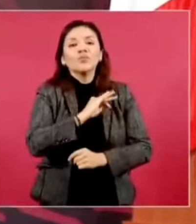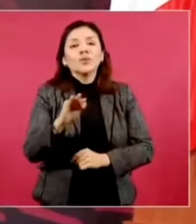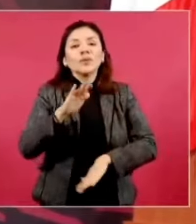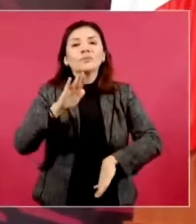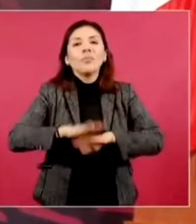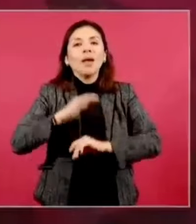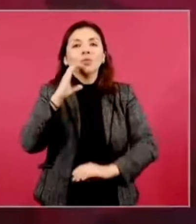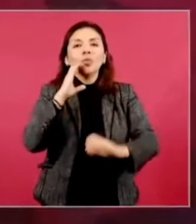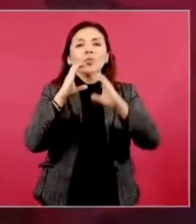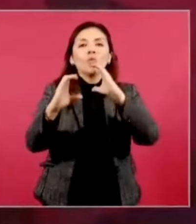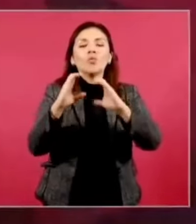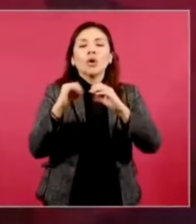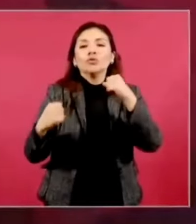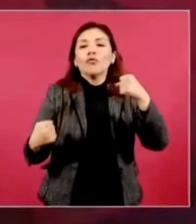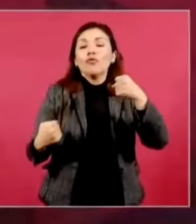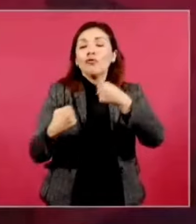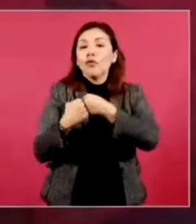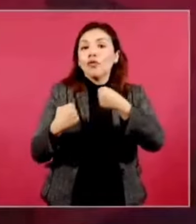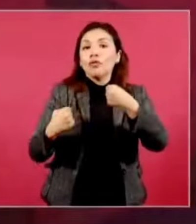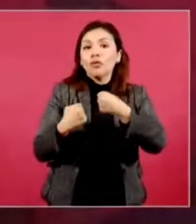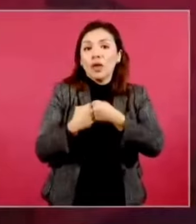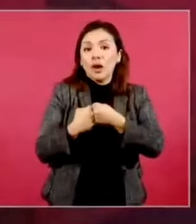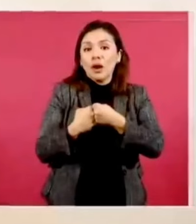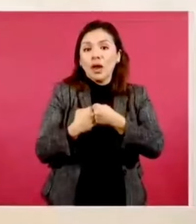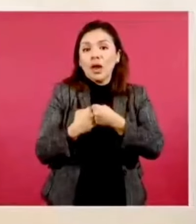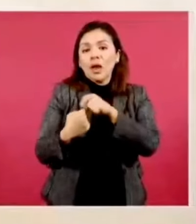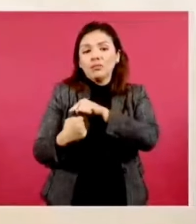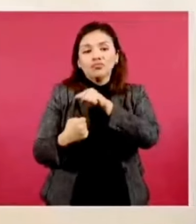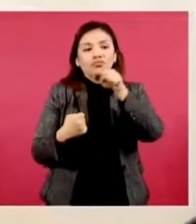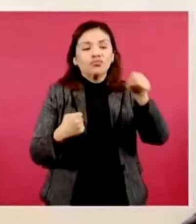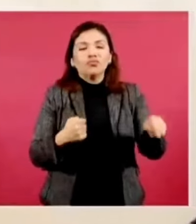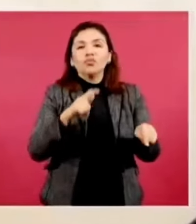comunicar la frontera con Tuxtla